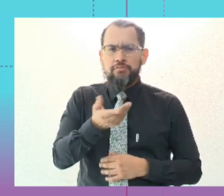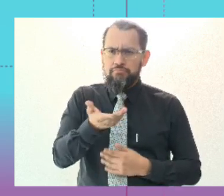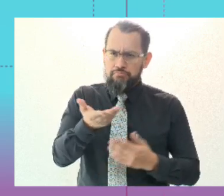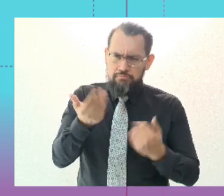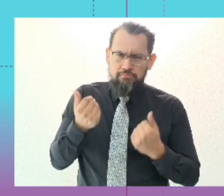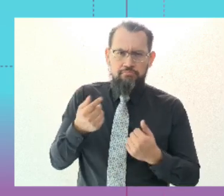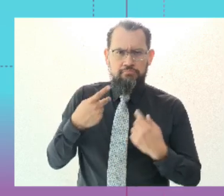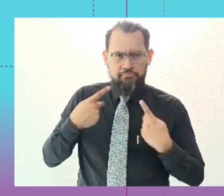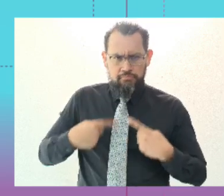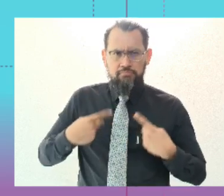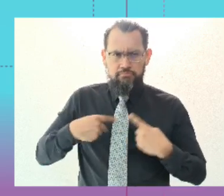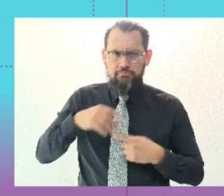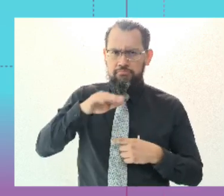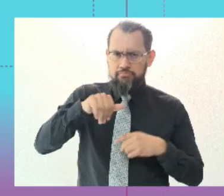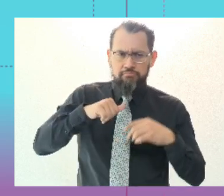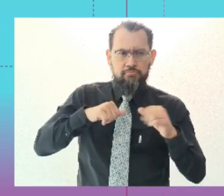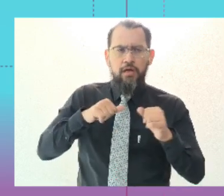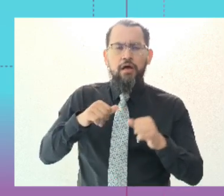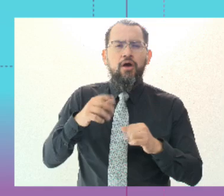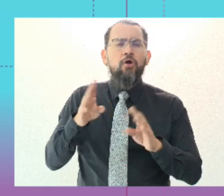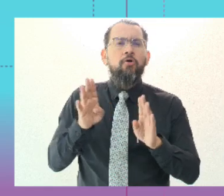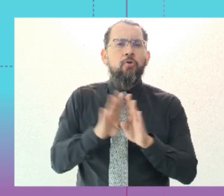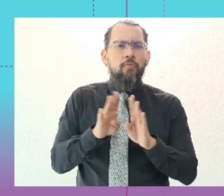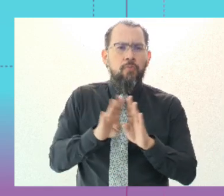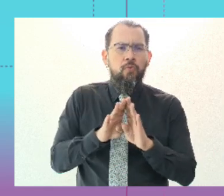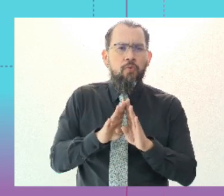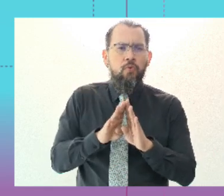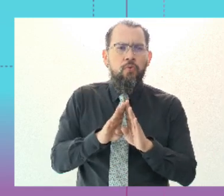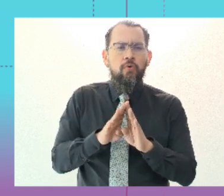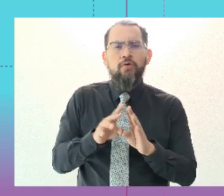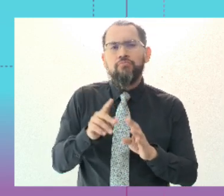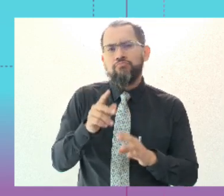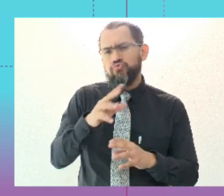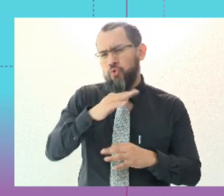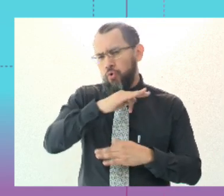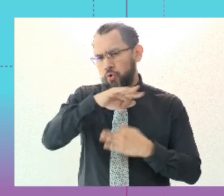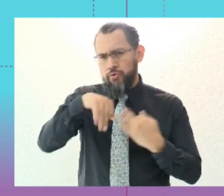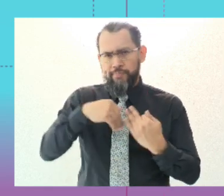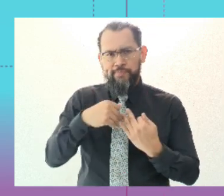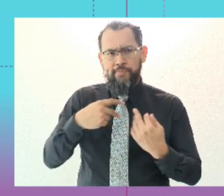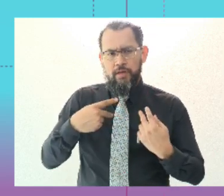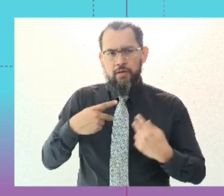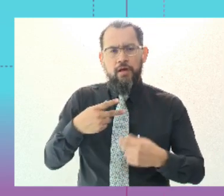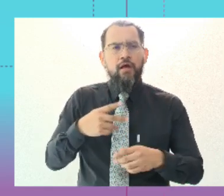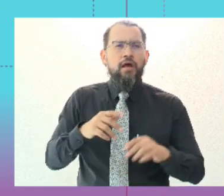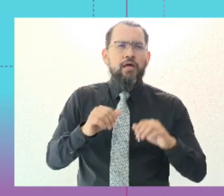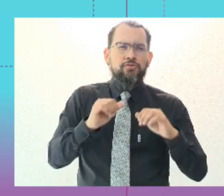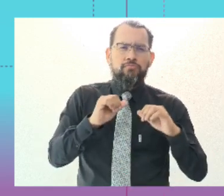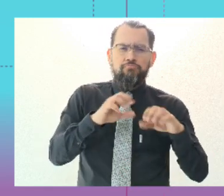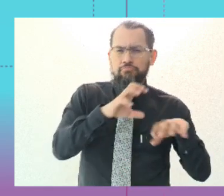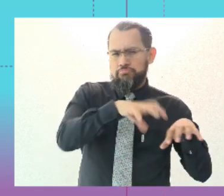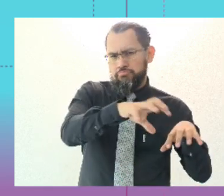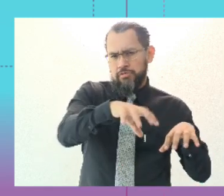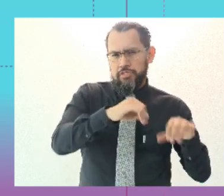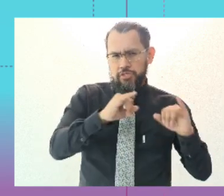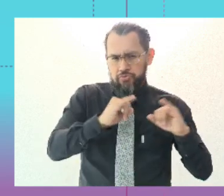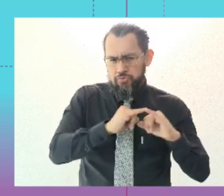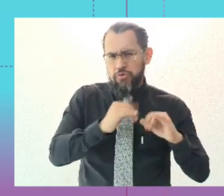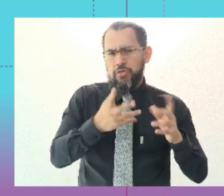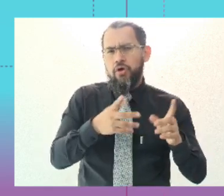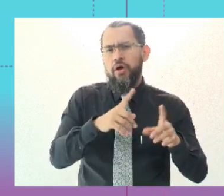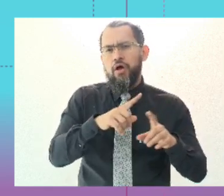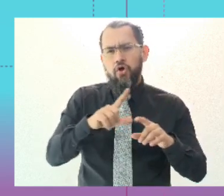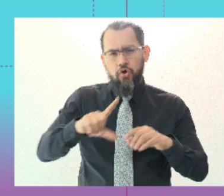en la práctica con imposiciones determinativas, es que reúne organismos autónomos, gobiernos,